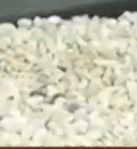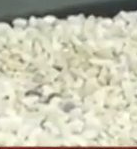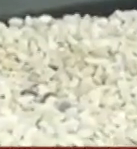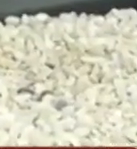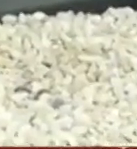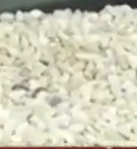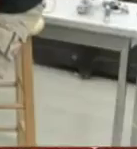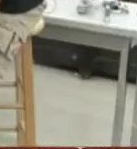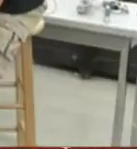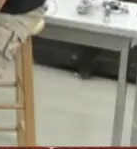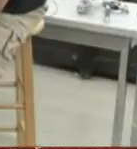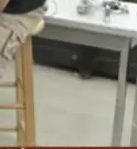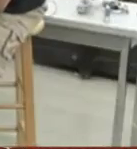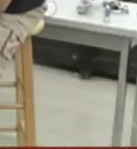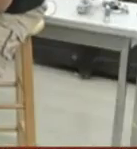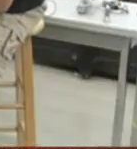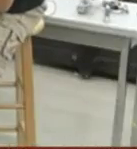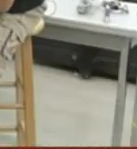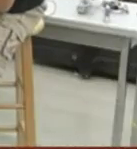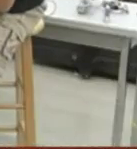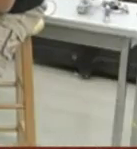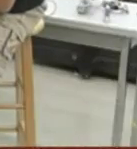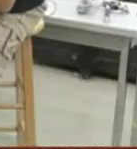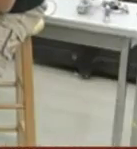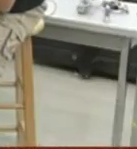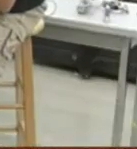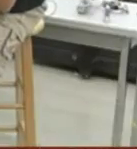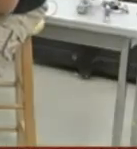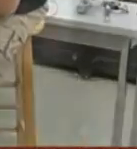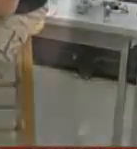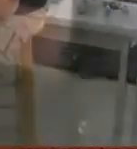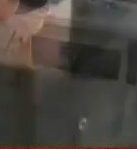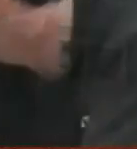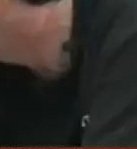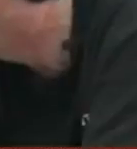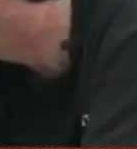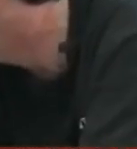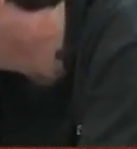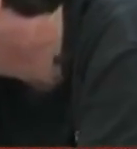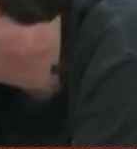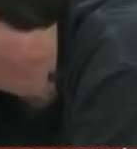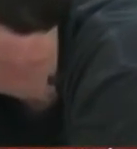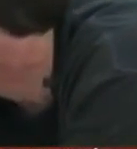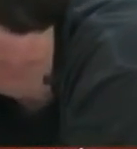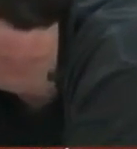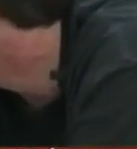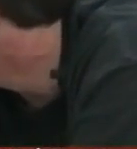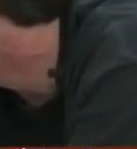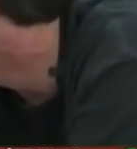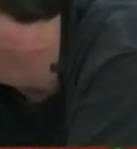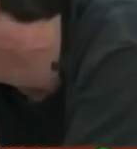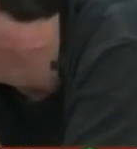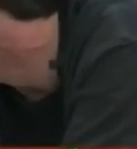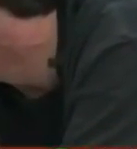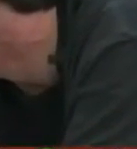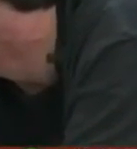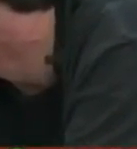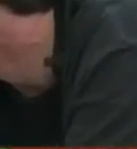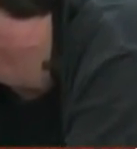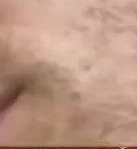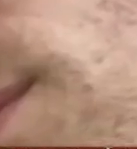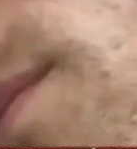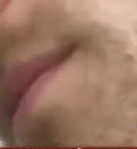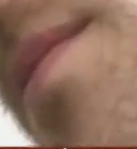asistir a las personas. Prótesis, por supuesto, robóticas, sillas de ruedas y también pistas de obstáculos, pero que son